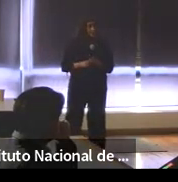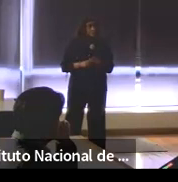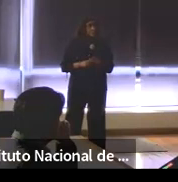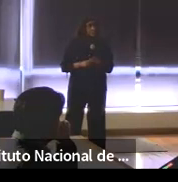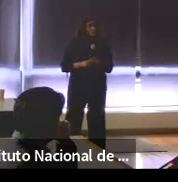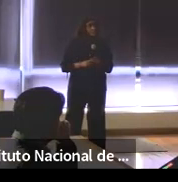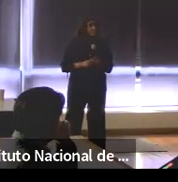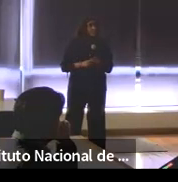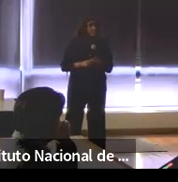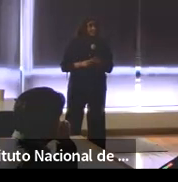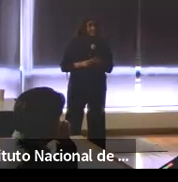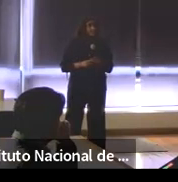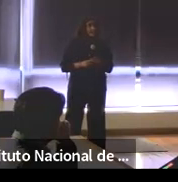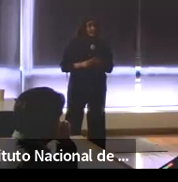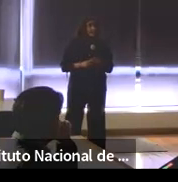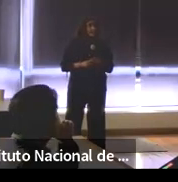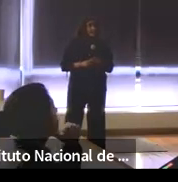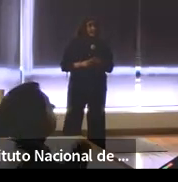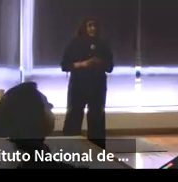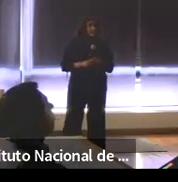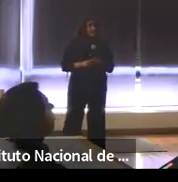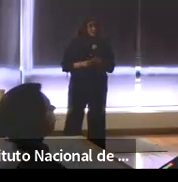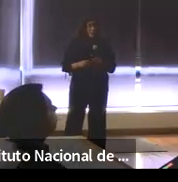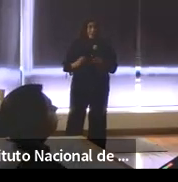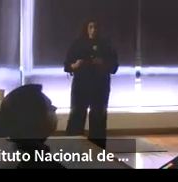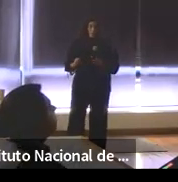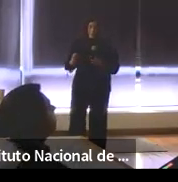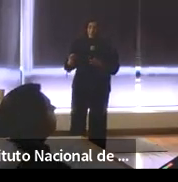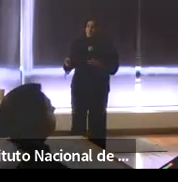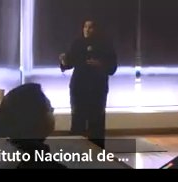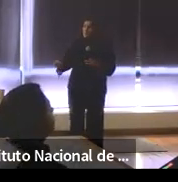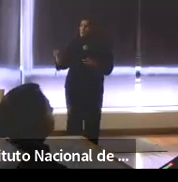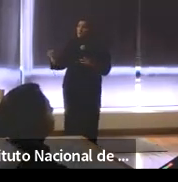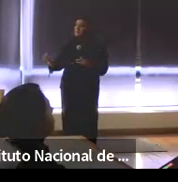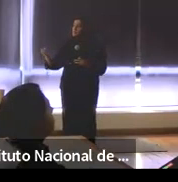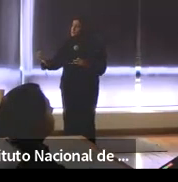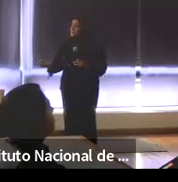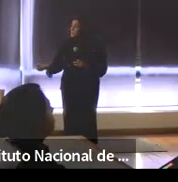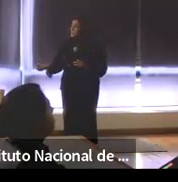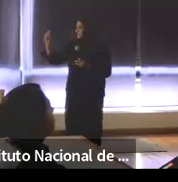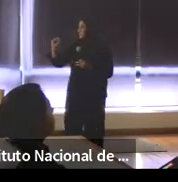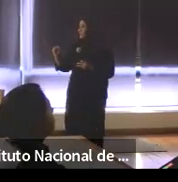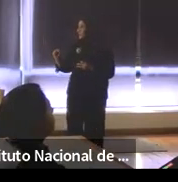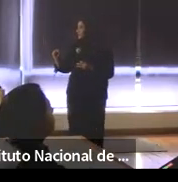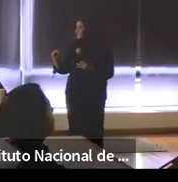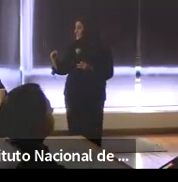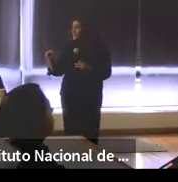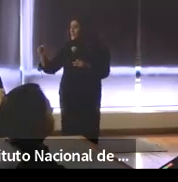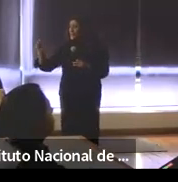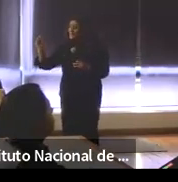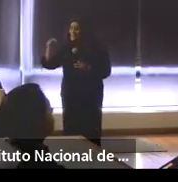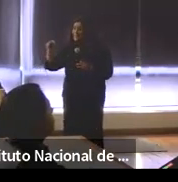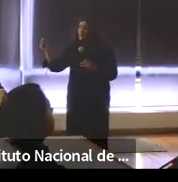el conflicto es con natural al ser humano pero que esto puede convertirse en una fuerza positiva o negativa